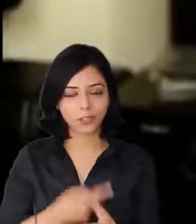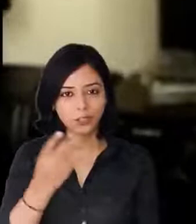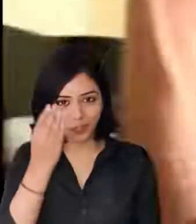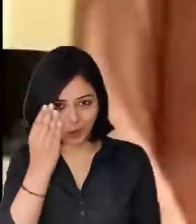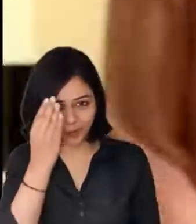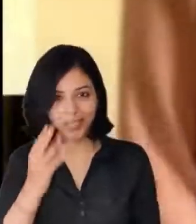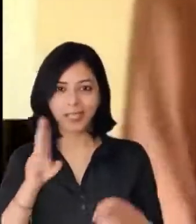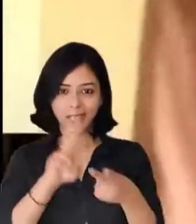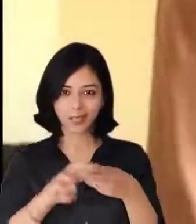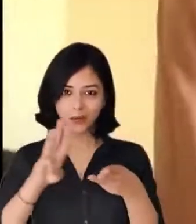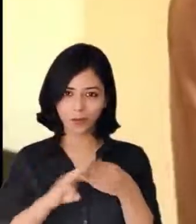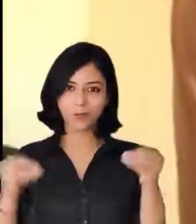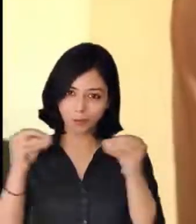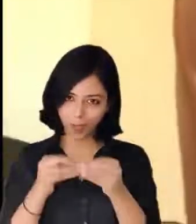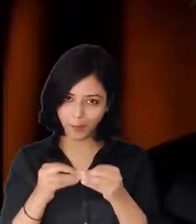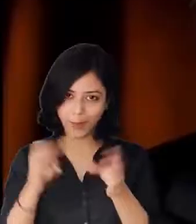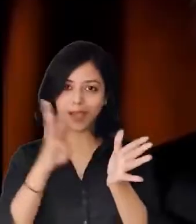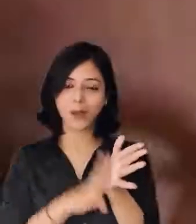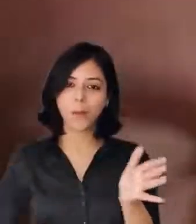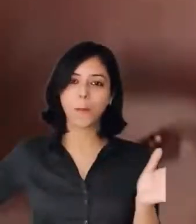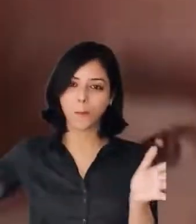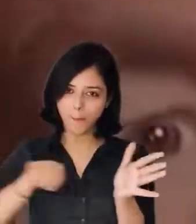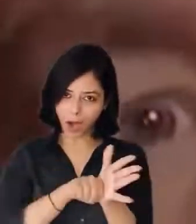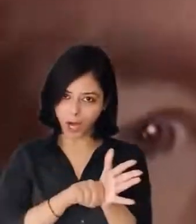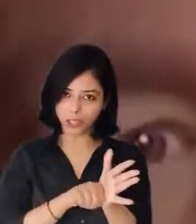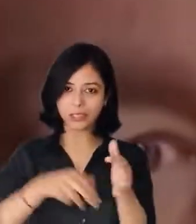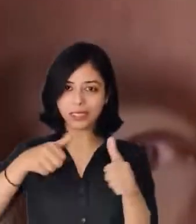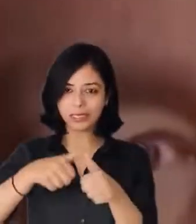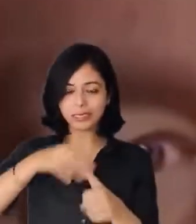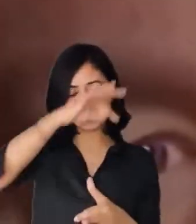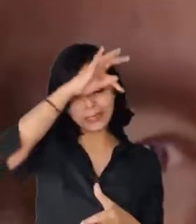no quería salir más con él. Le dijo que no.